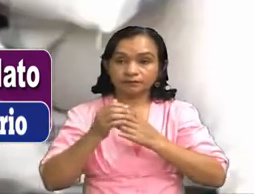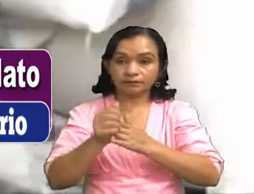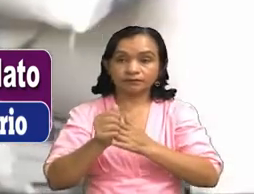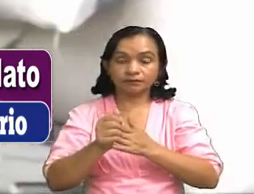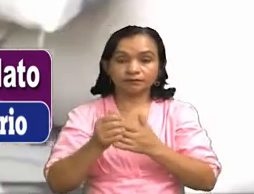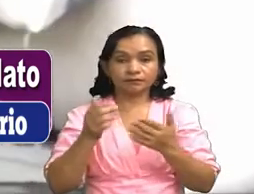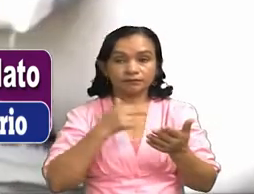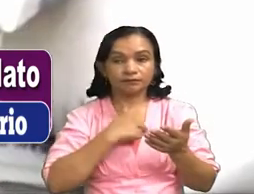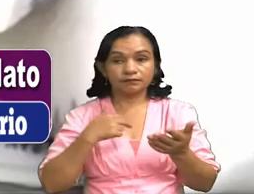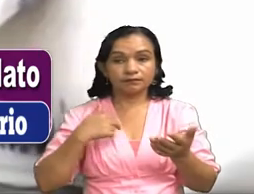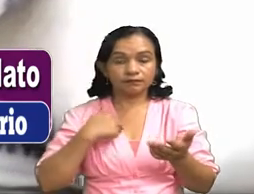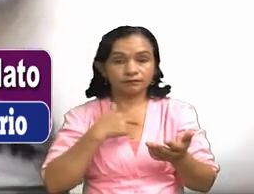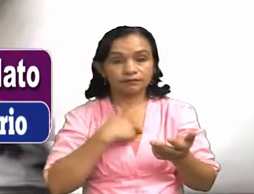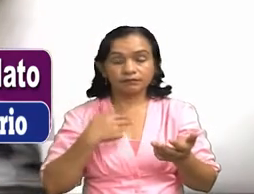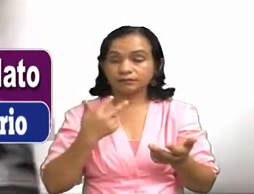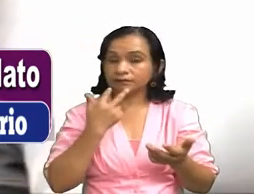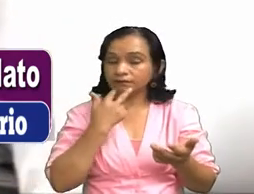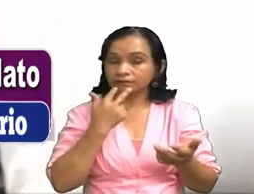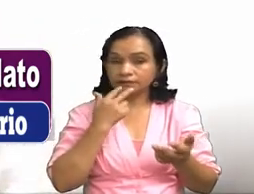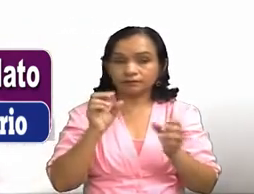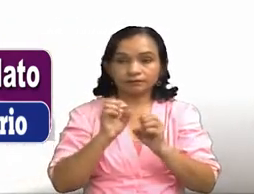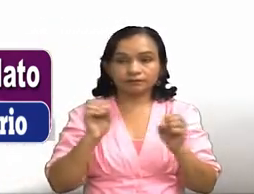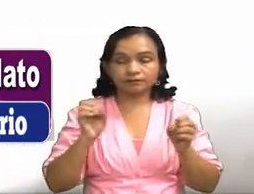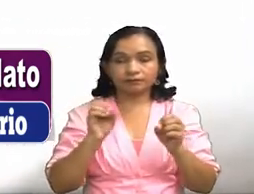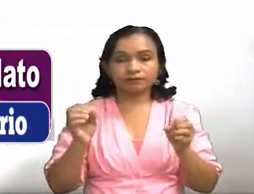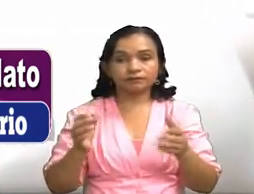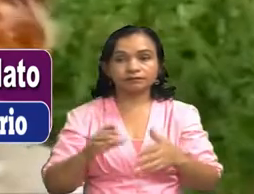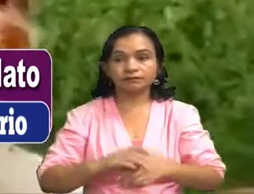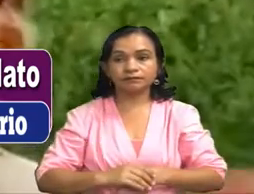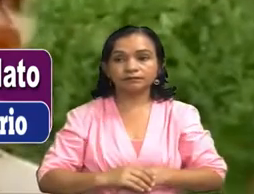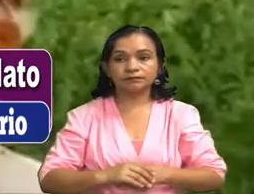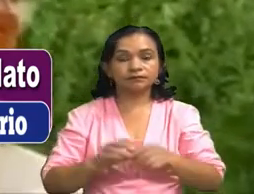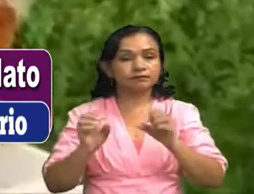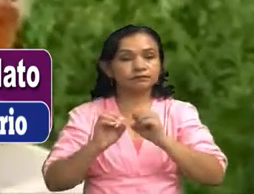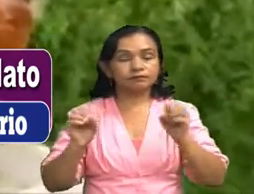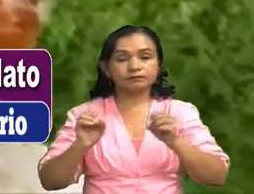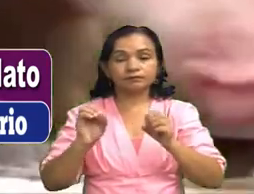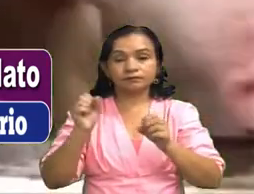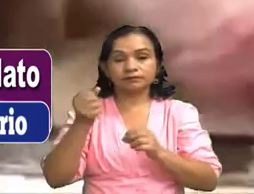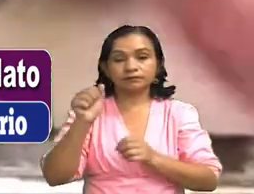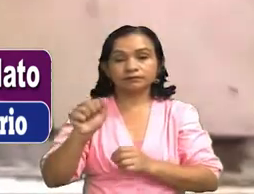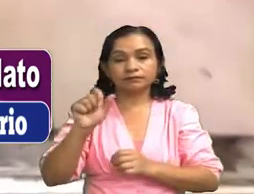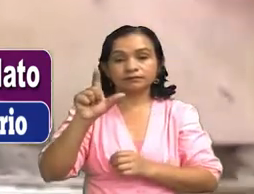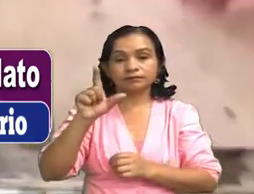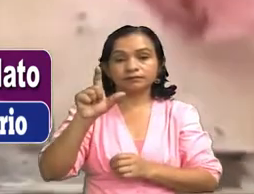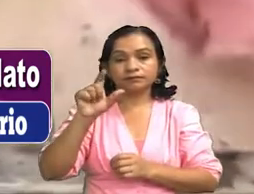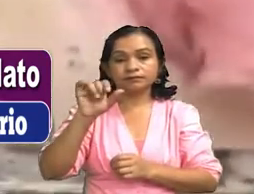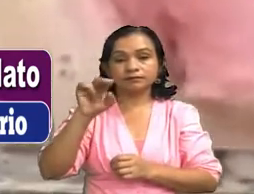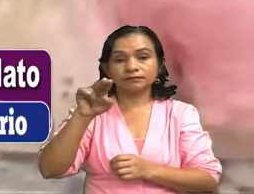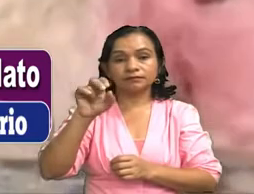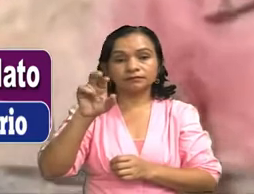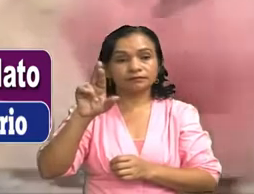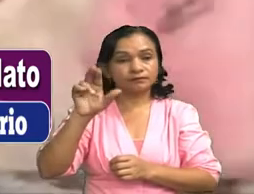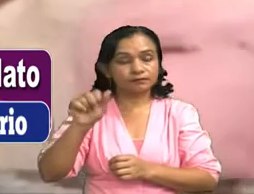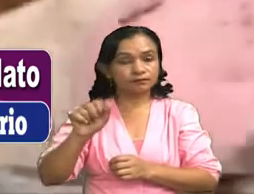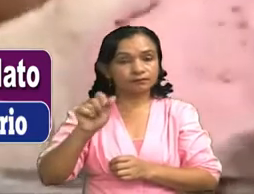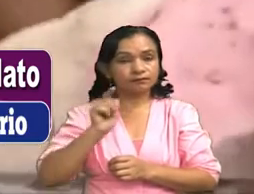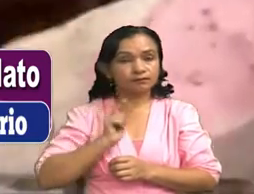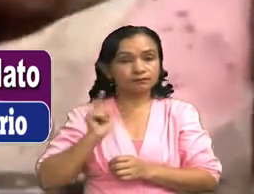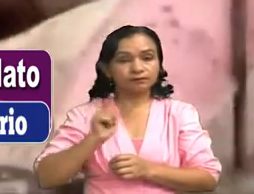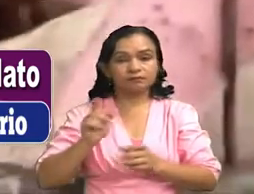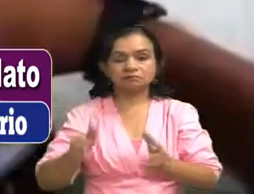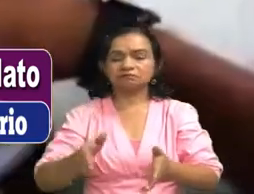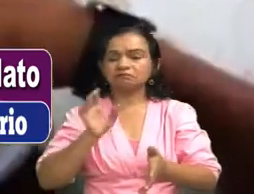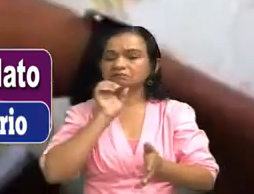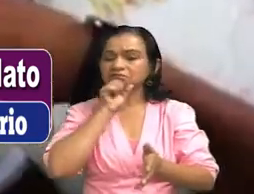venían, que nosotros decimos nada que ver. No existía. No existía. La salinera, y si existían eran unos tarros viejos,